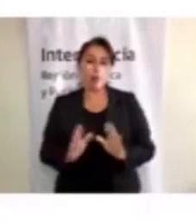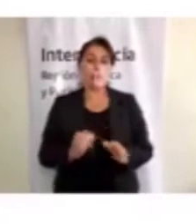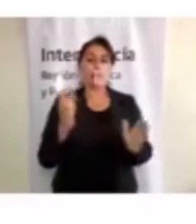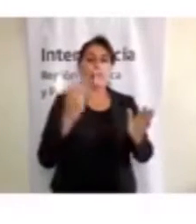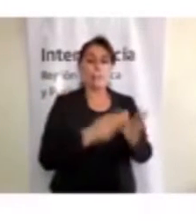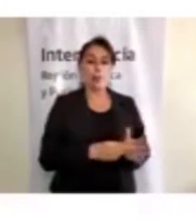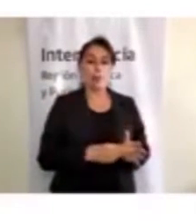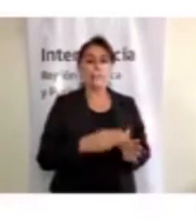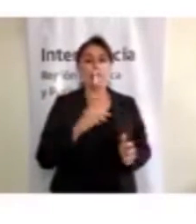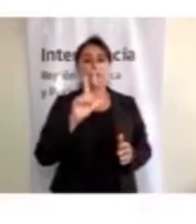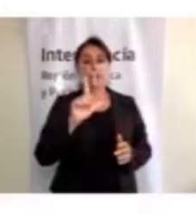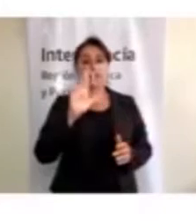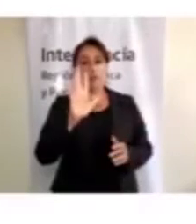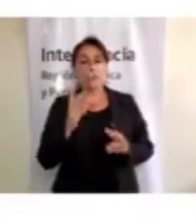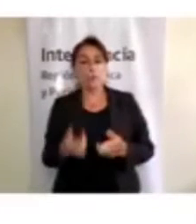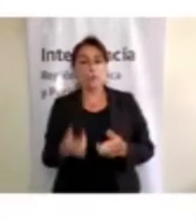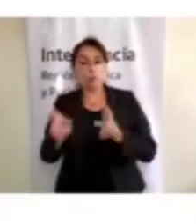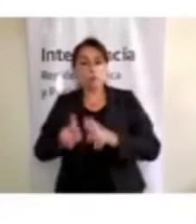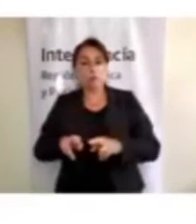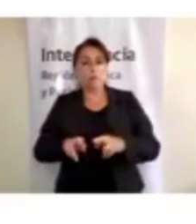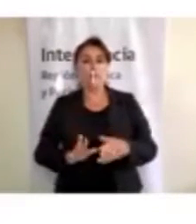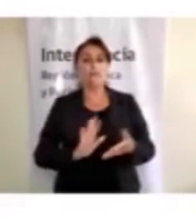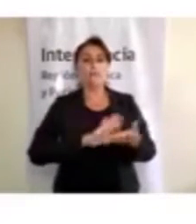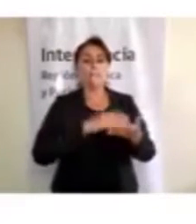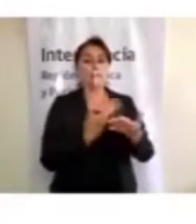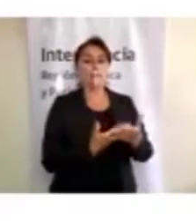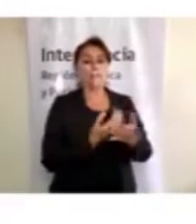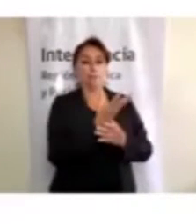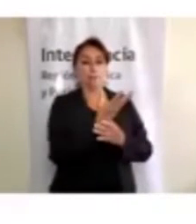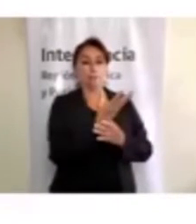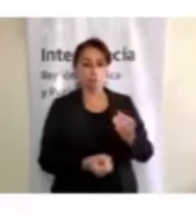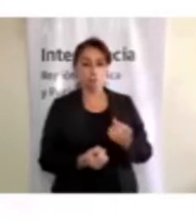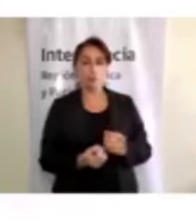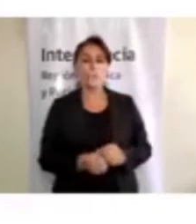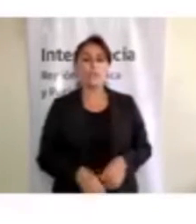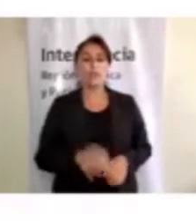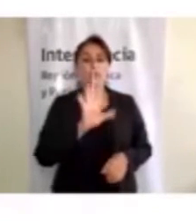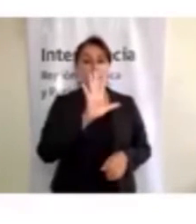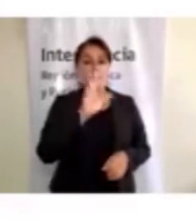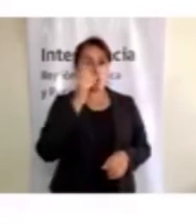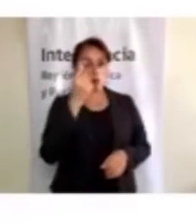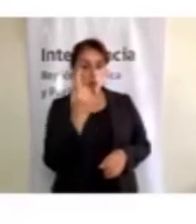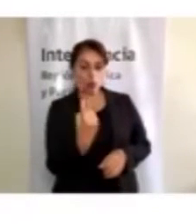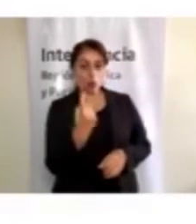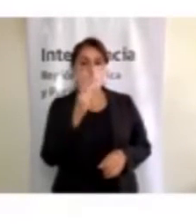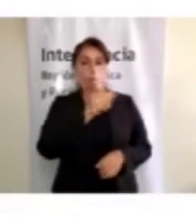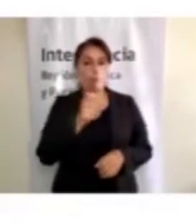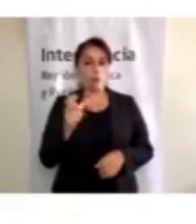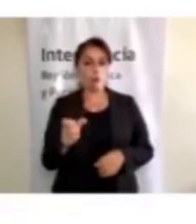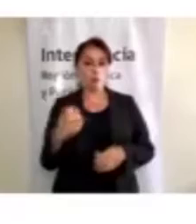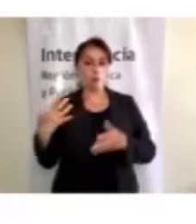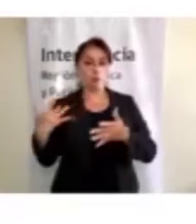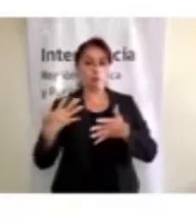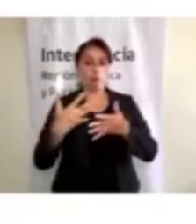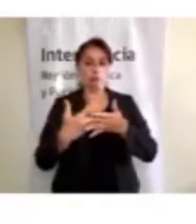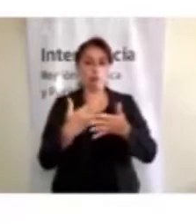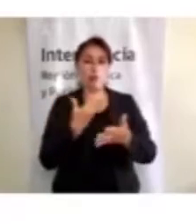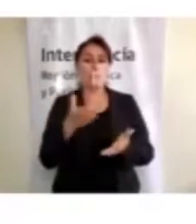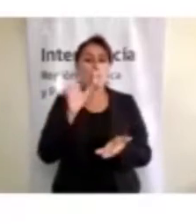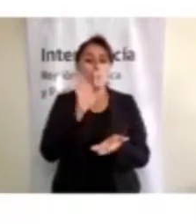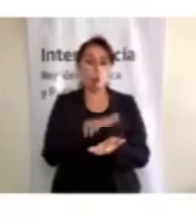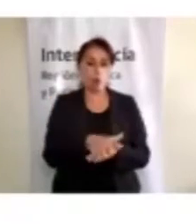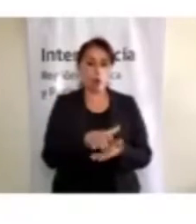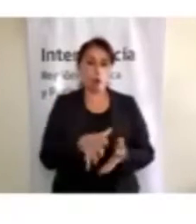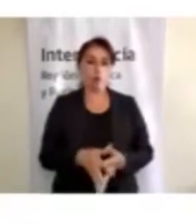3.075 casos ya recuperados y hemos tenido que lamentar 51 personas ariqueñas y parinacotenses fallecidas.